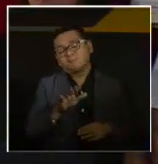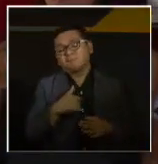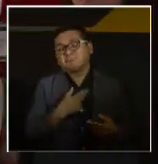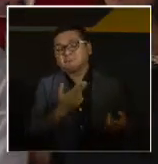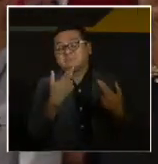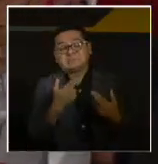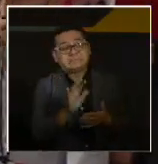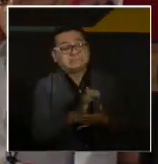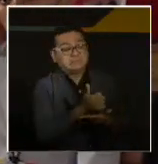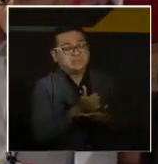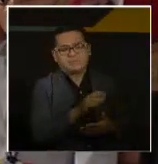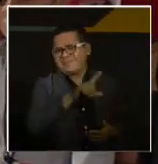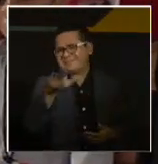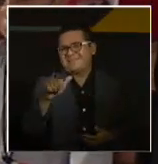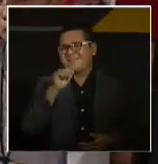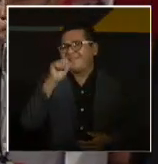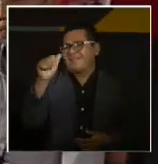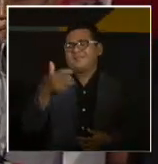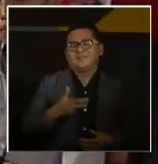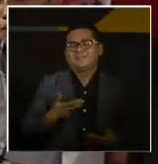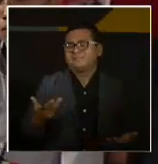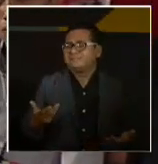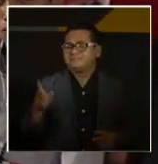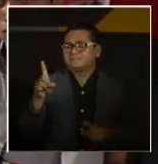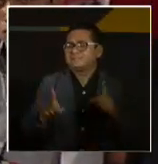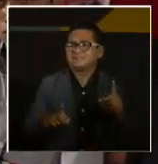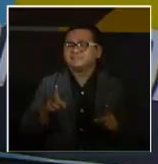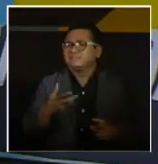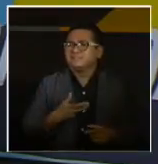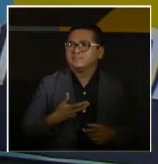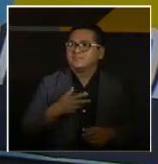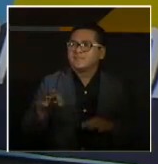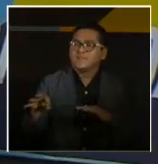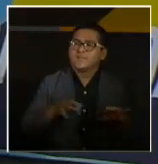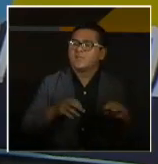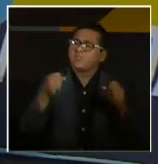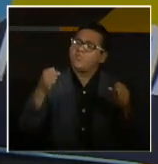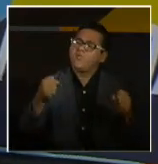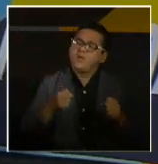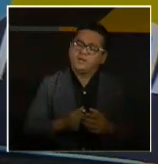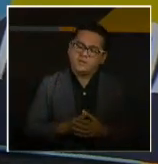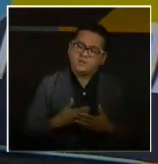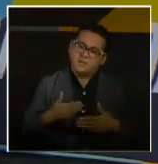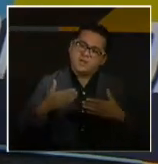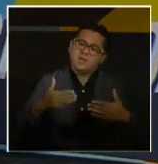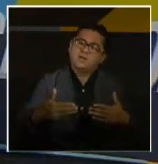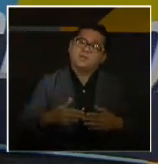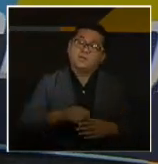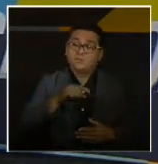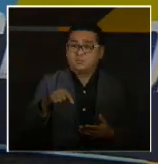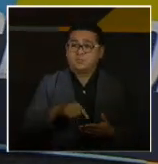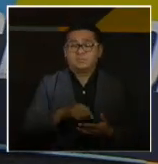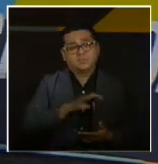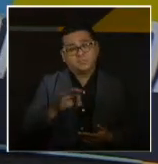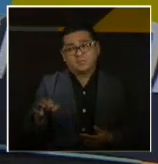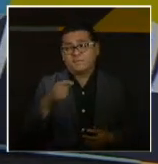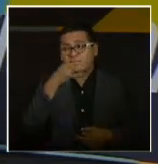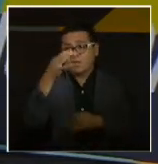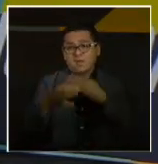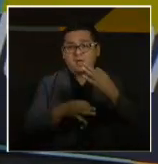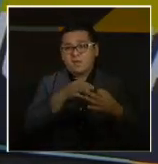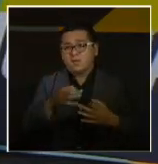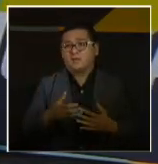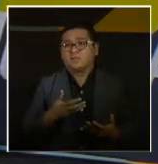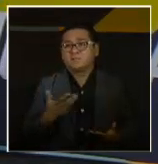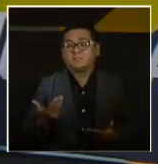recibir beneficios que luego no van a tener. Sin duda, tenemos que trabajar fuertemente para generar esas condiciones, que tengan la información,